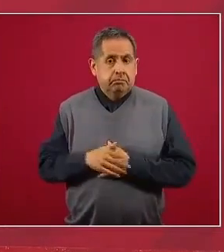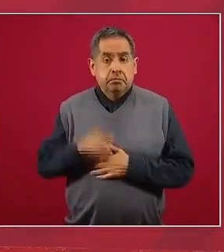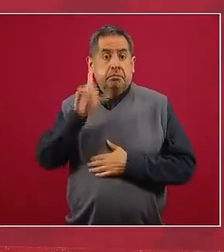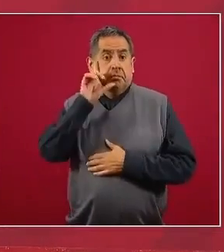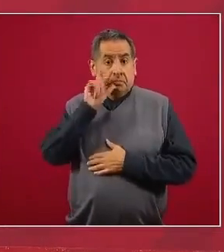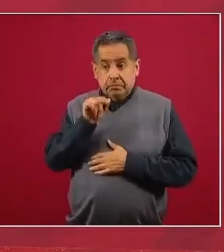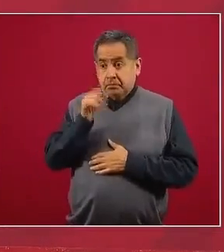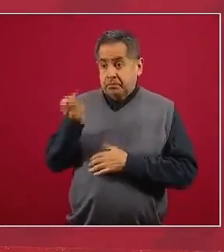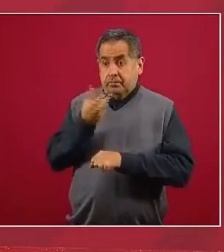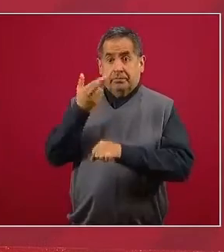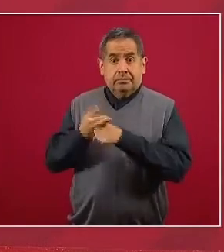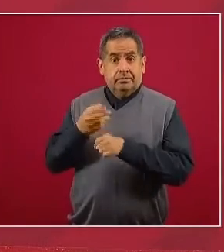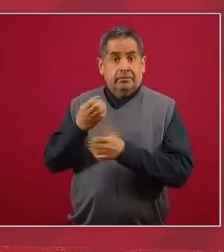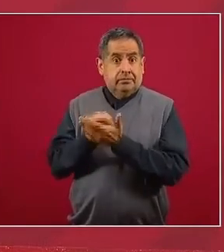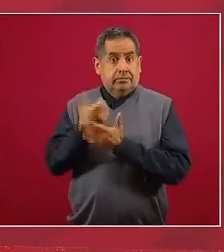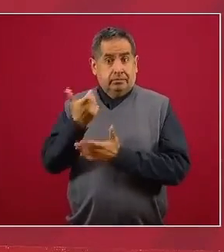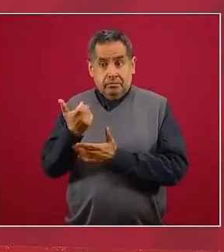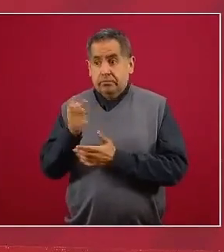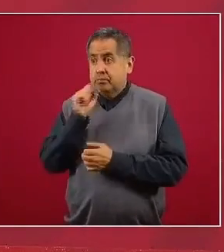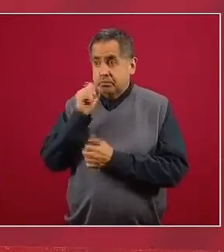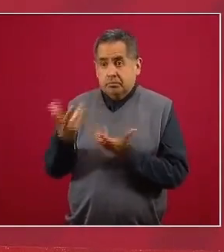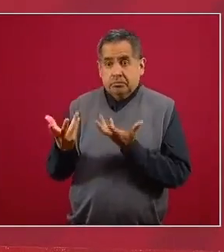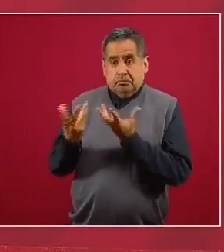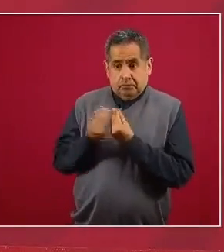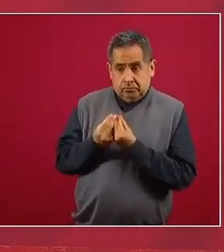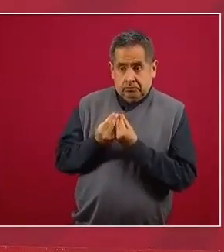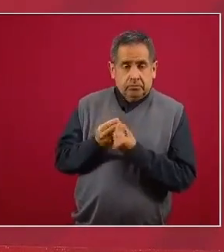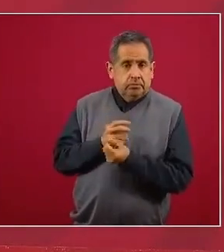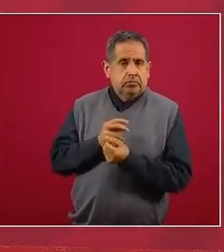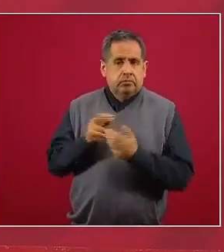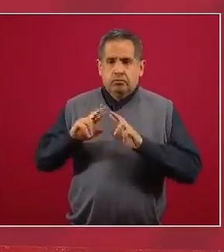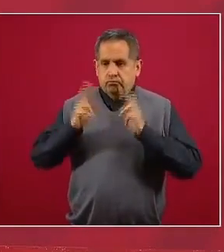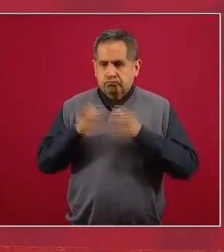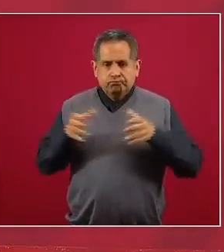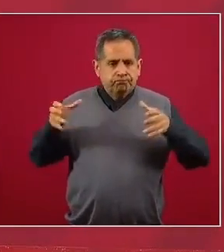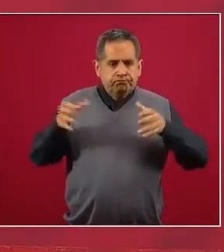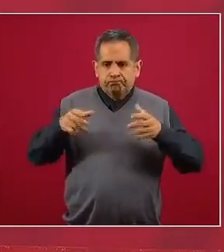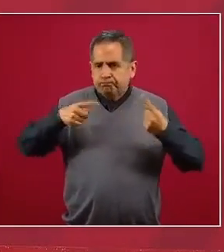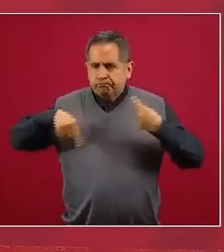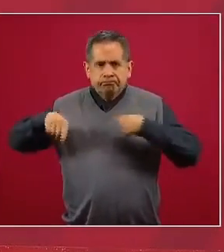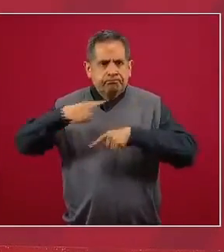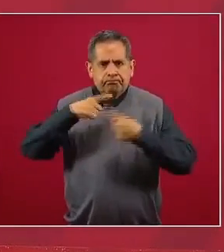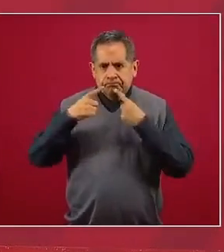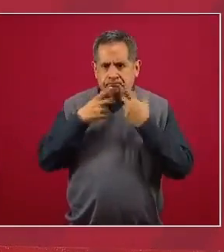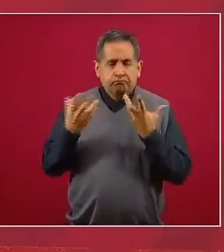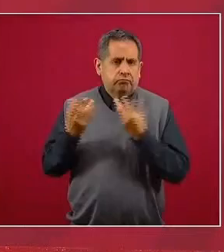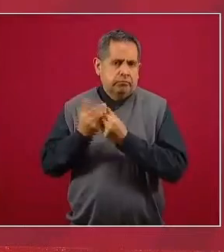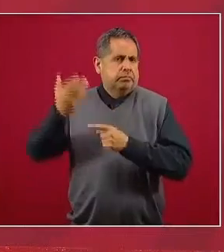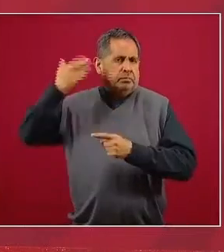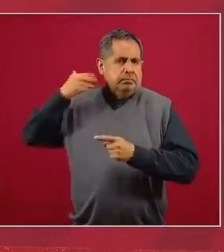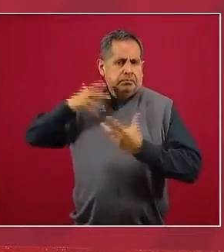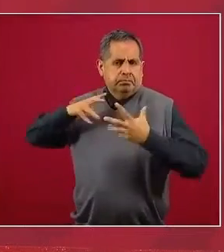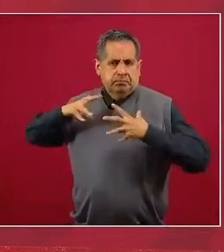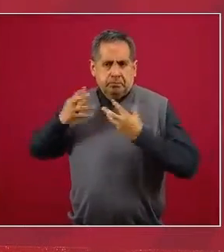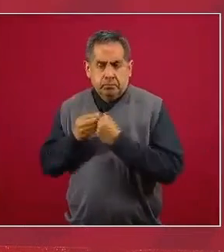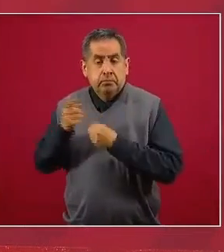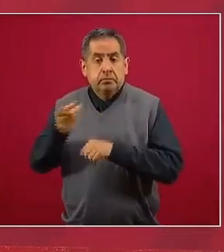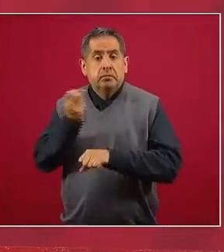Mañana precisamente tenemos una reunión sobre esto en la Secretaría de Economía, porque todo este grupo ha venido trabajando de manera